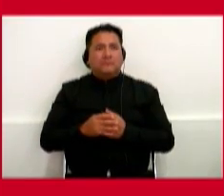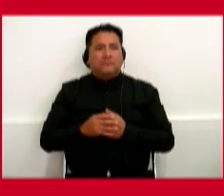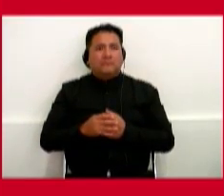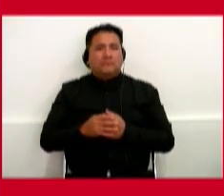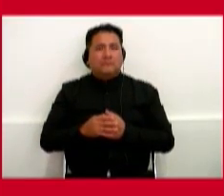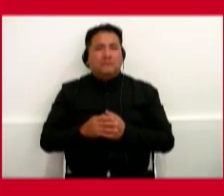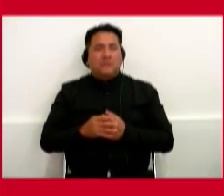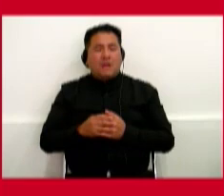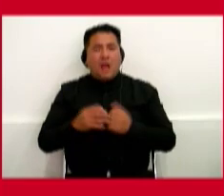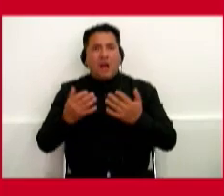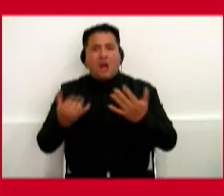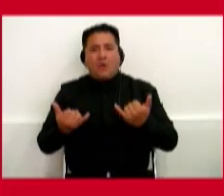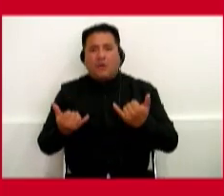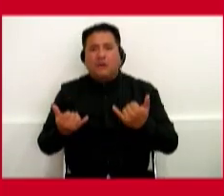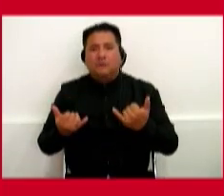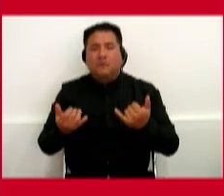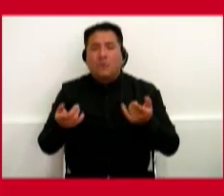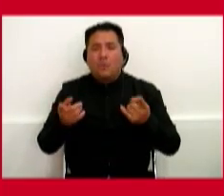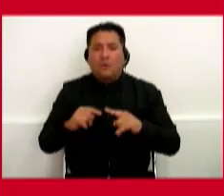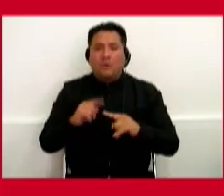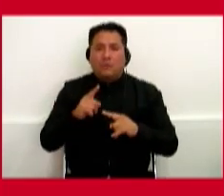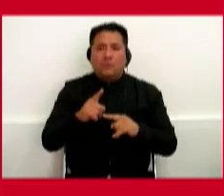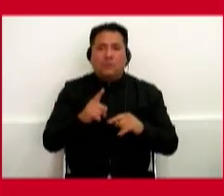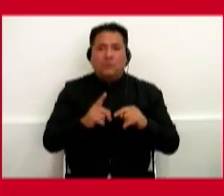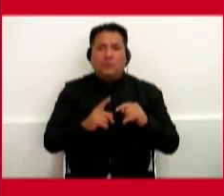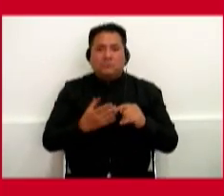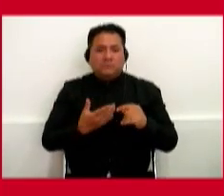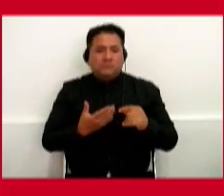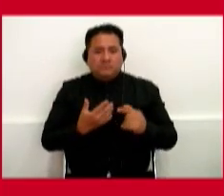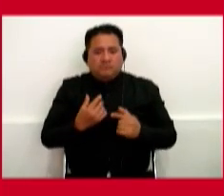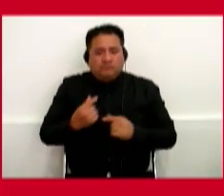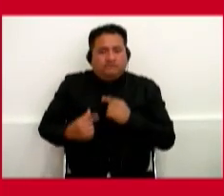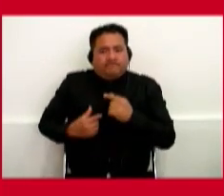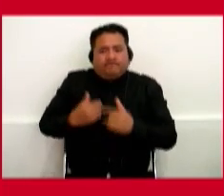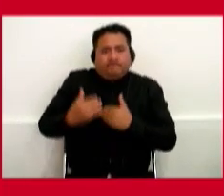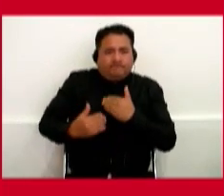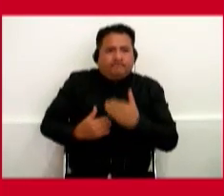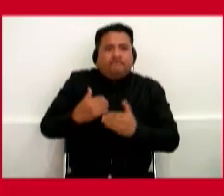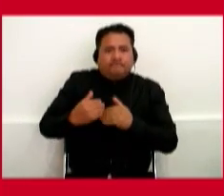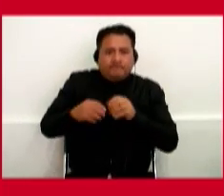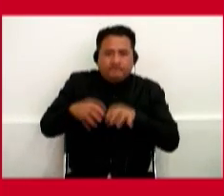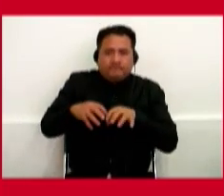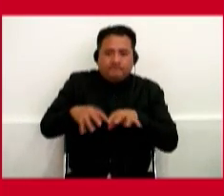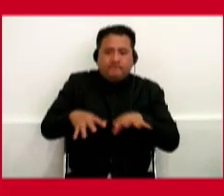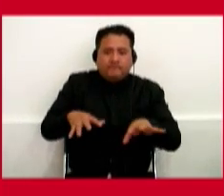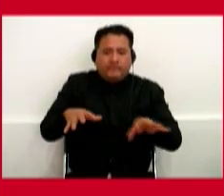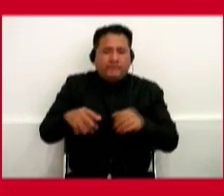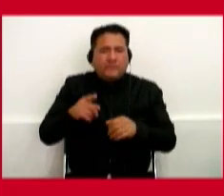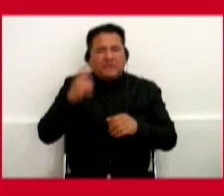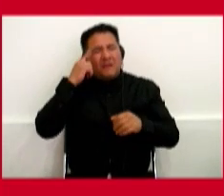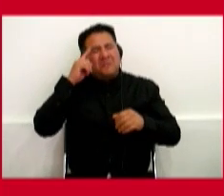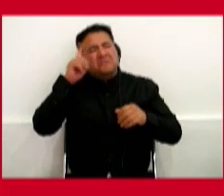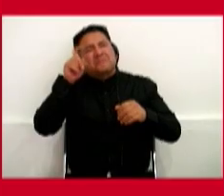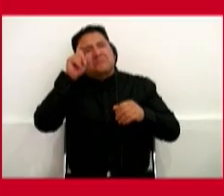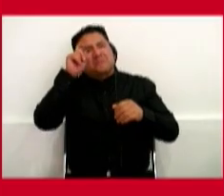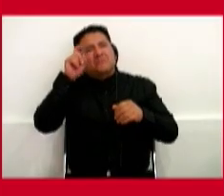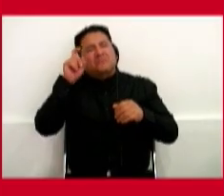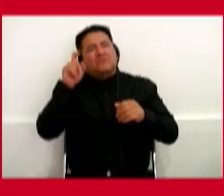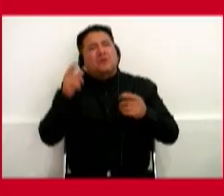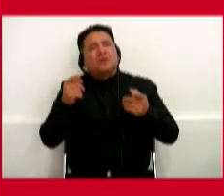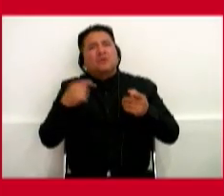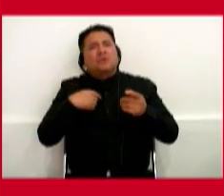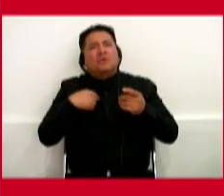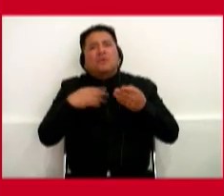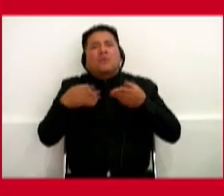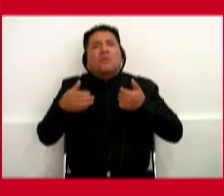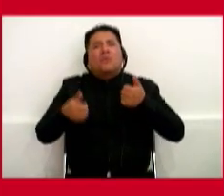Entonces también cuando uno genera esto, viene la pregunta típica, bueno, ¿por qué método me voy? Porque si bien uno puede decir, voy a